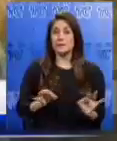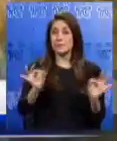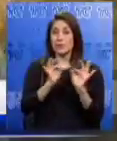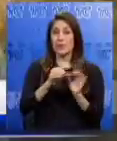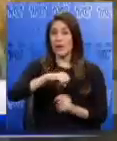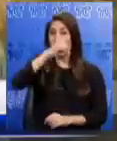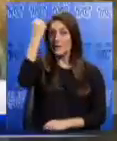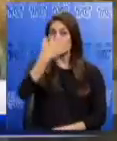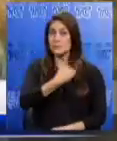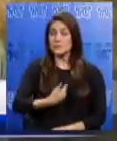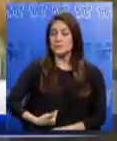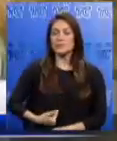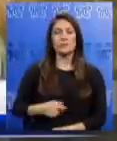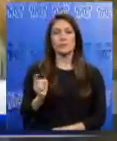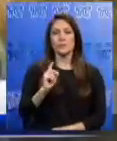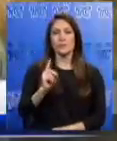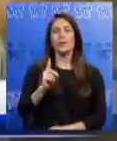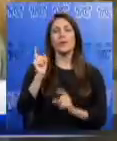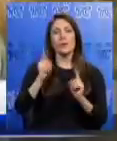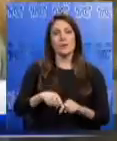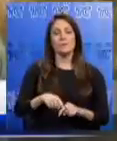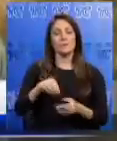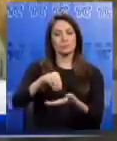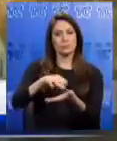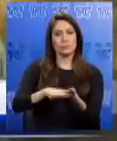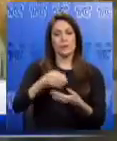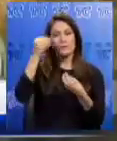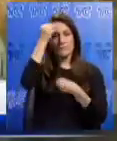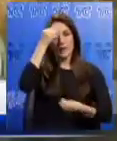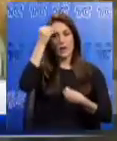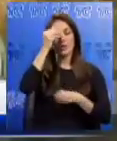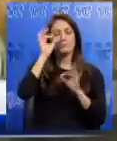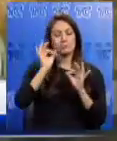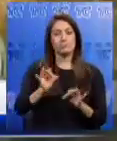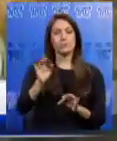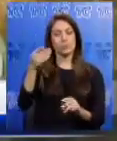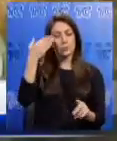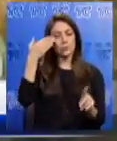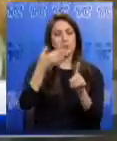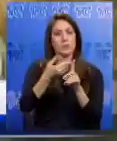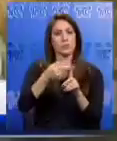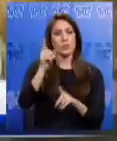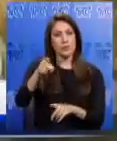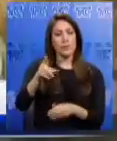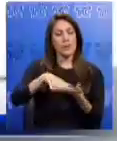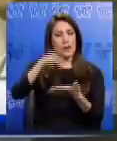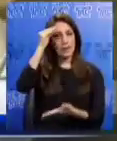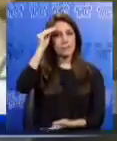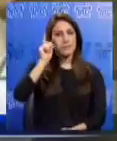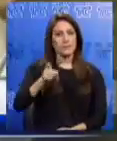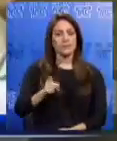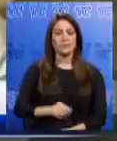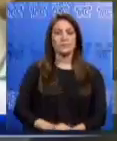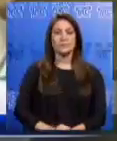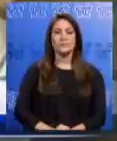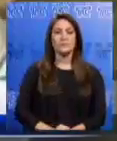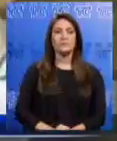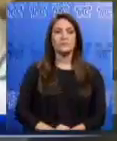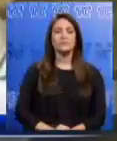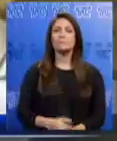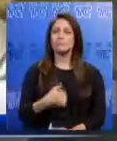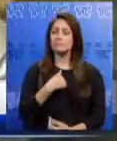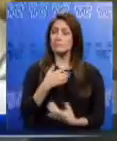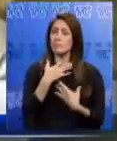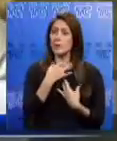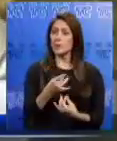ganar la presidencia, lo más importante es dejar sentado valores, señor Lazo. Métase en la cabeza, métase en la cabeza. Me gusta esta